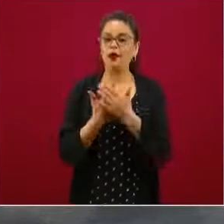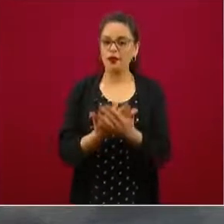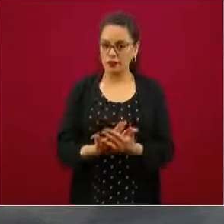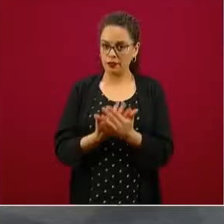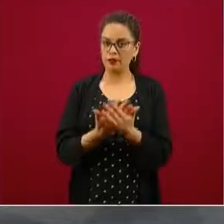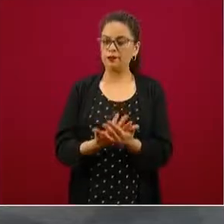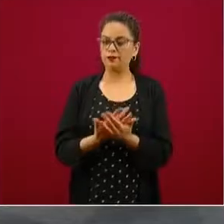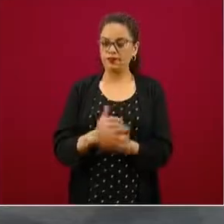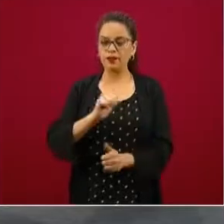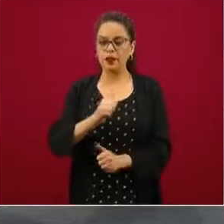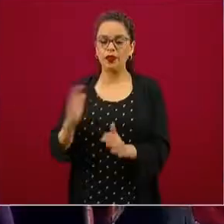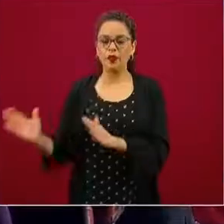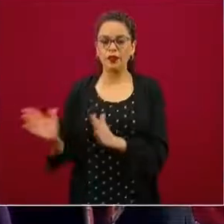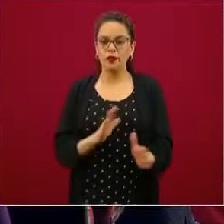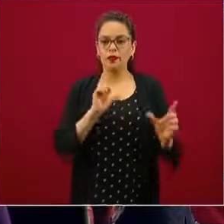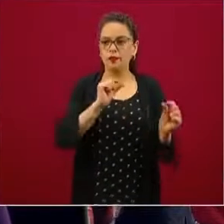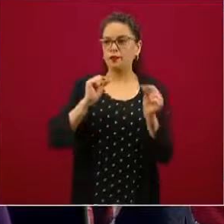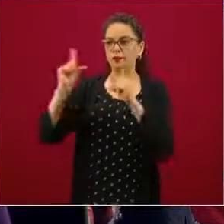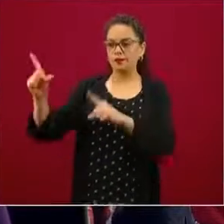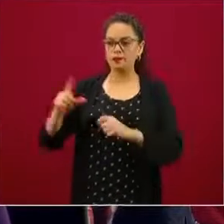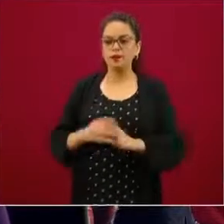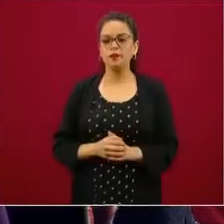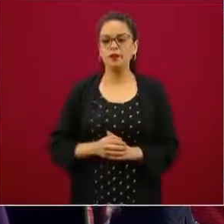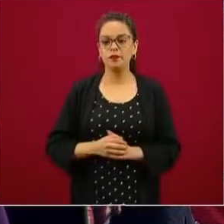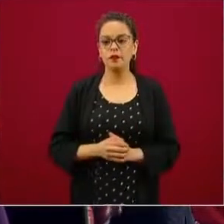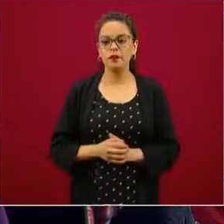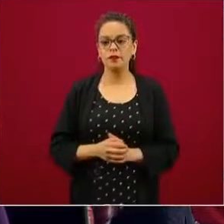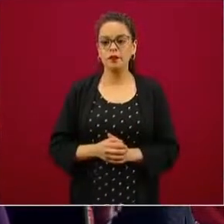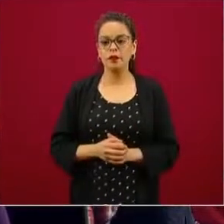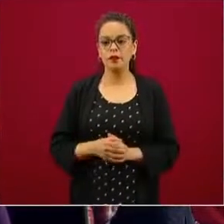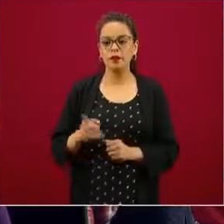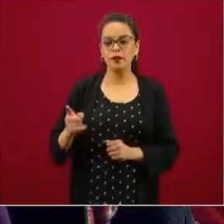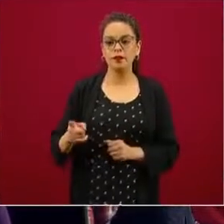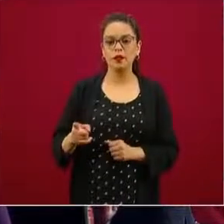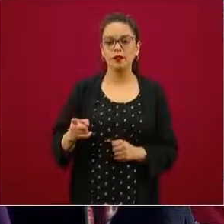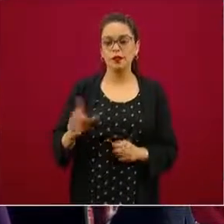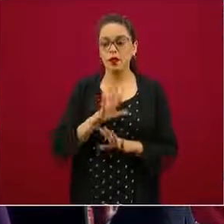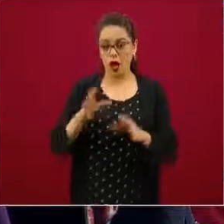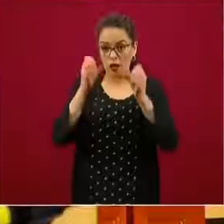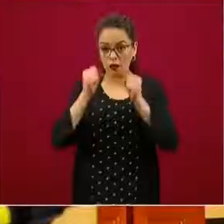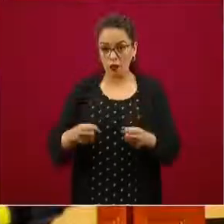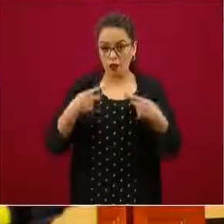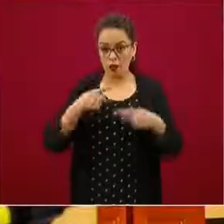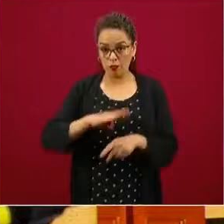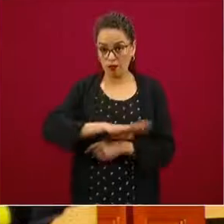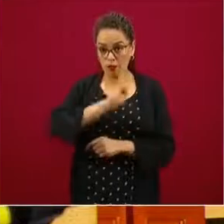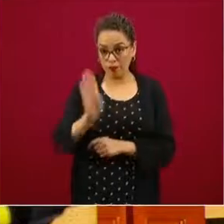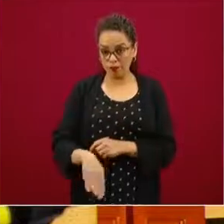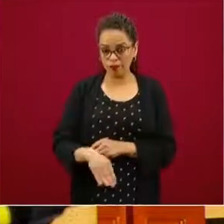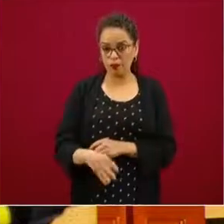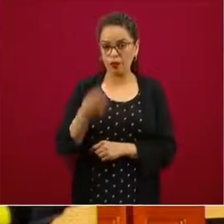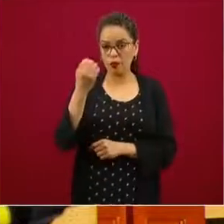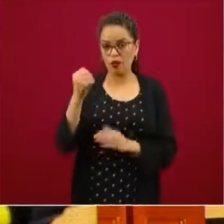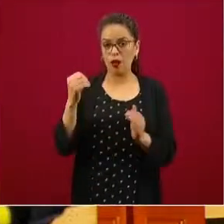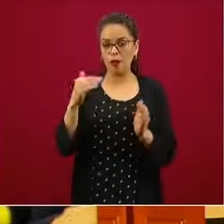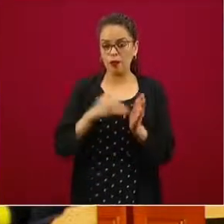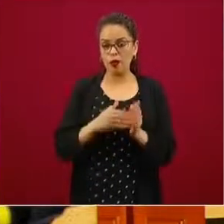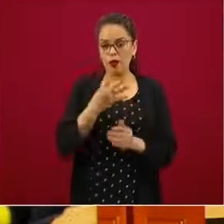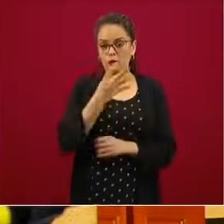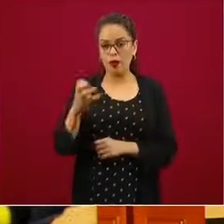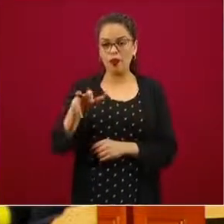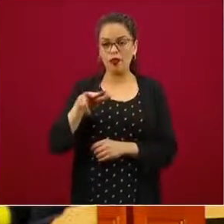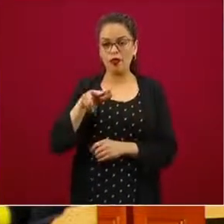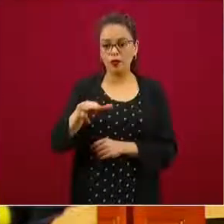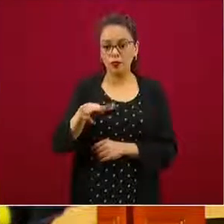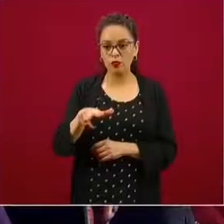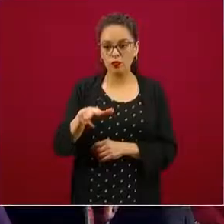La mortalidad se representa como siempre aquí, incluyendo tanto las defunciones confirmadas, 9,418, como las que están